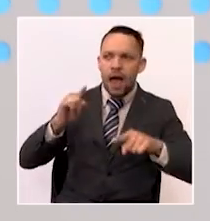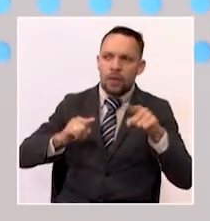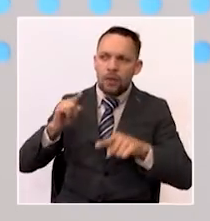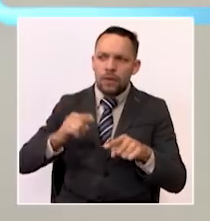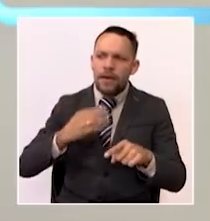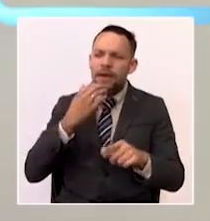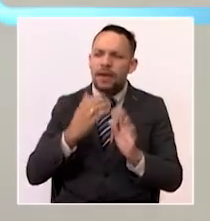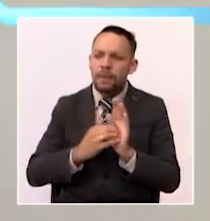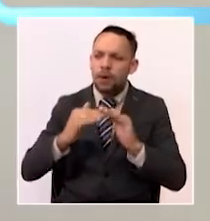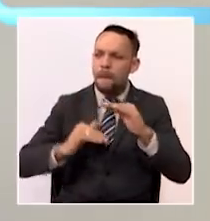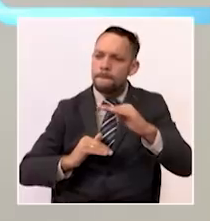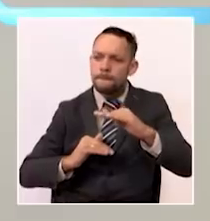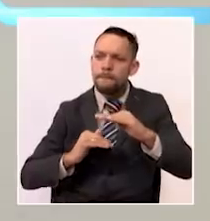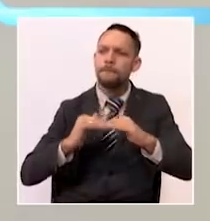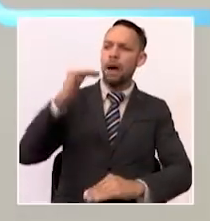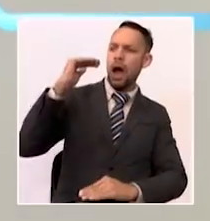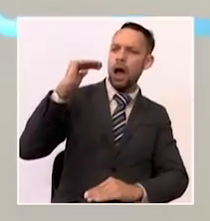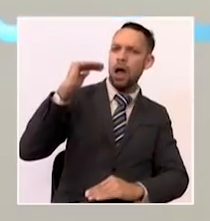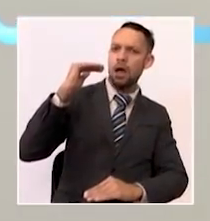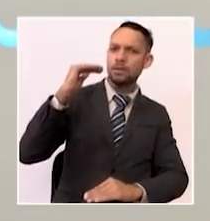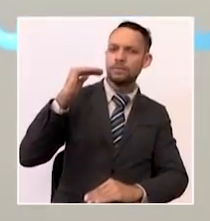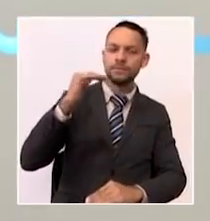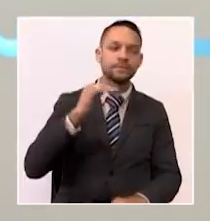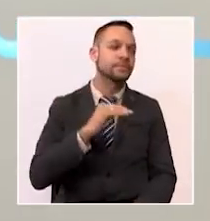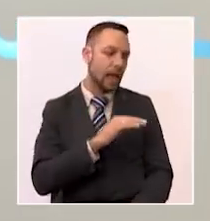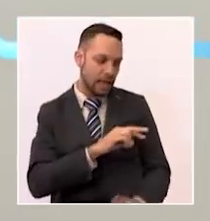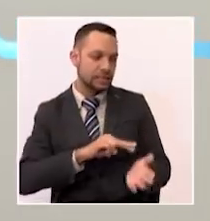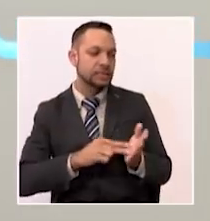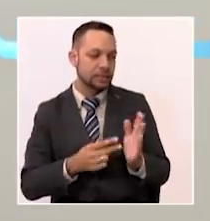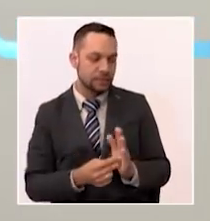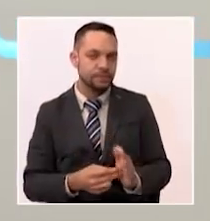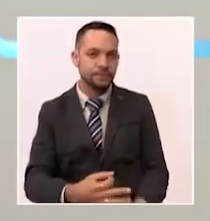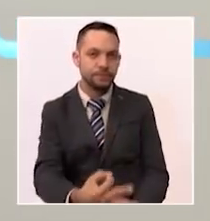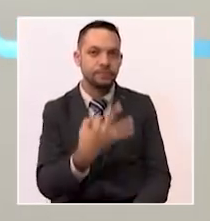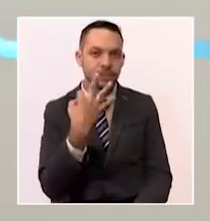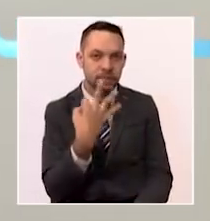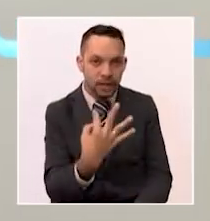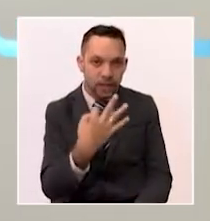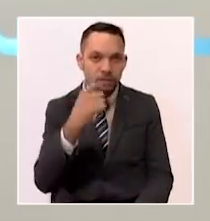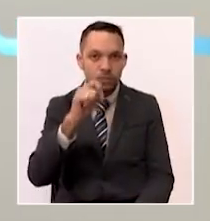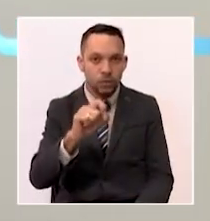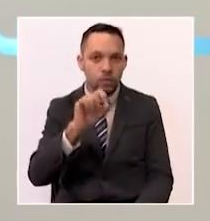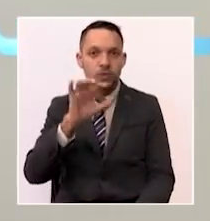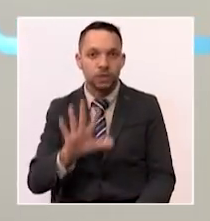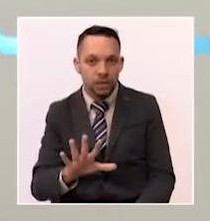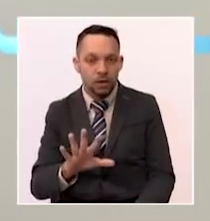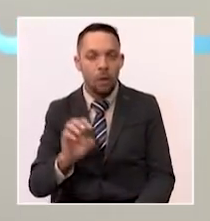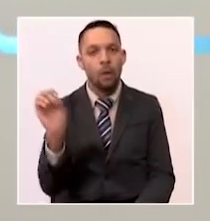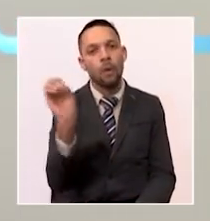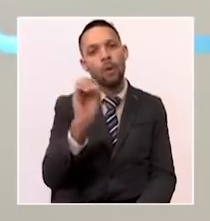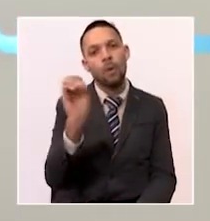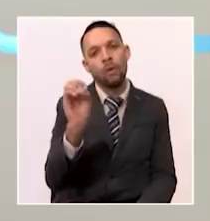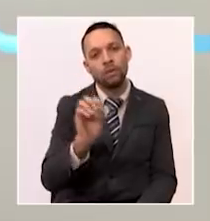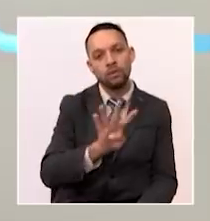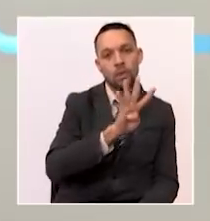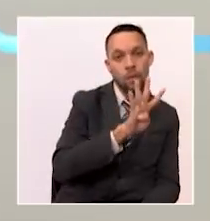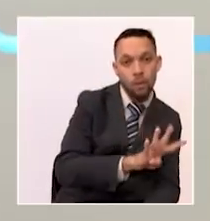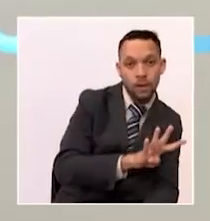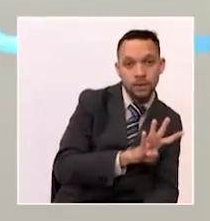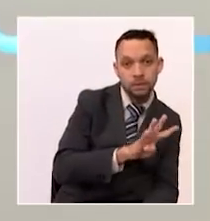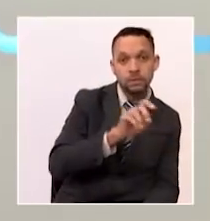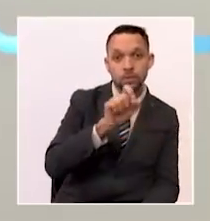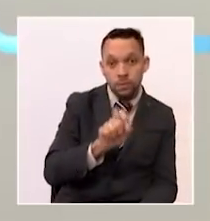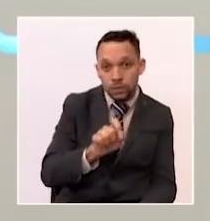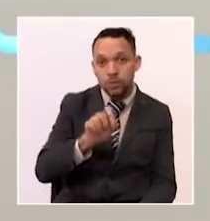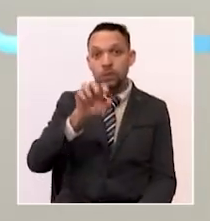El pH vaginal no debe ir más allá de 3.5 a 4.5. Pero hay muchas cosas en el día